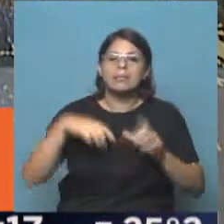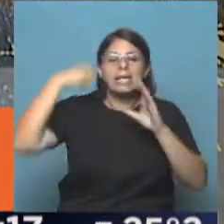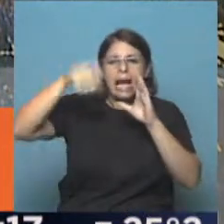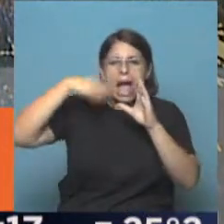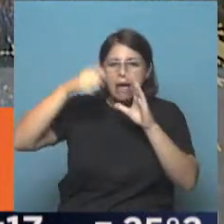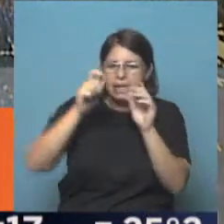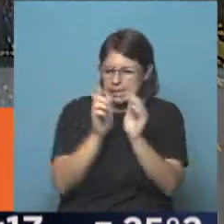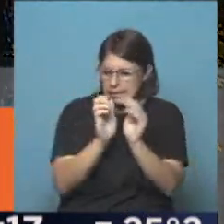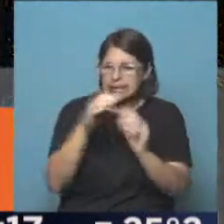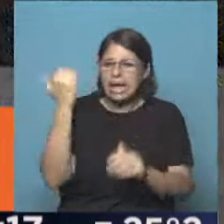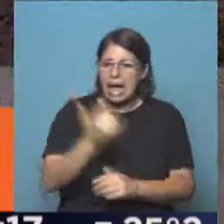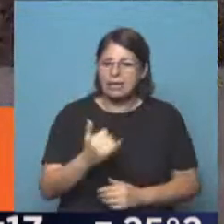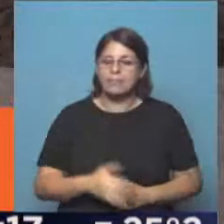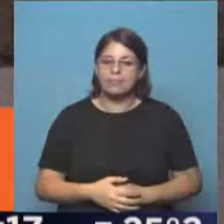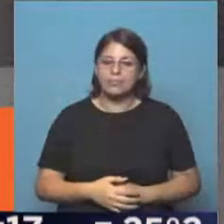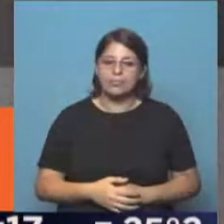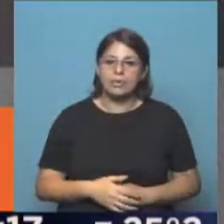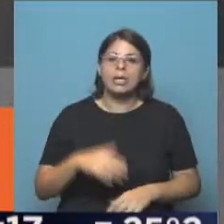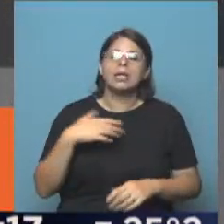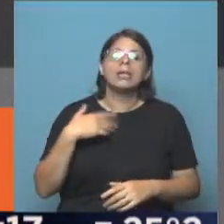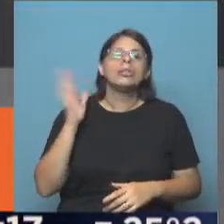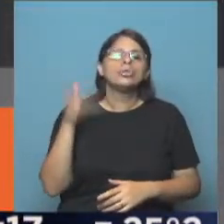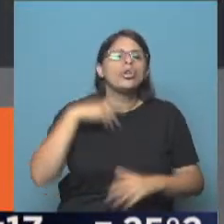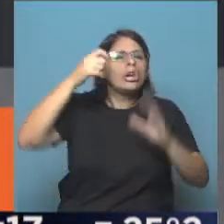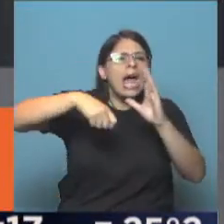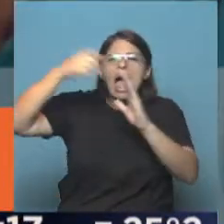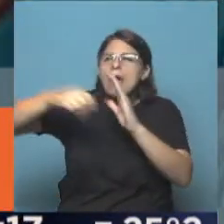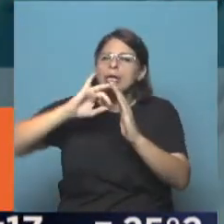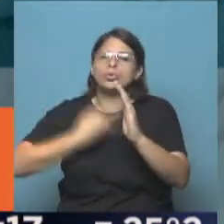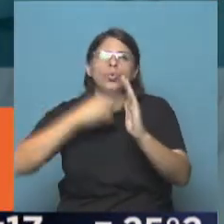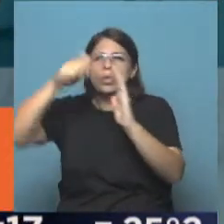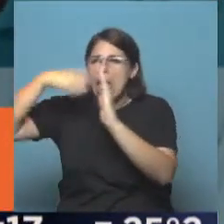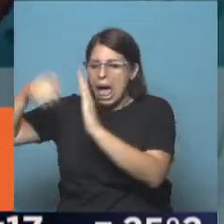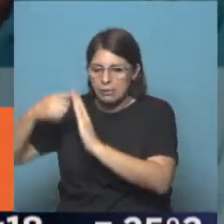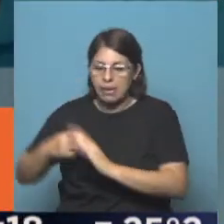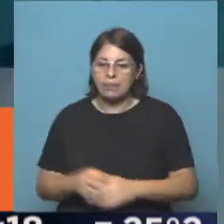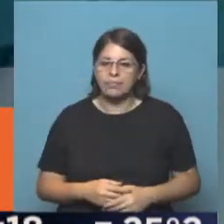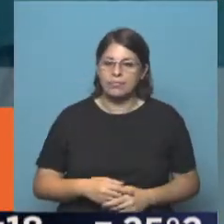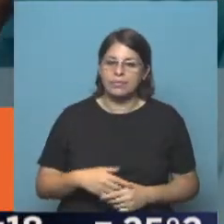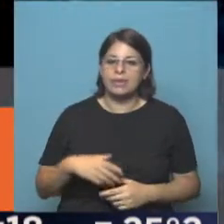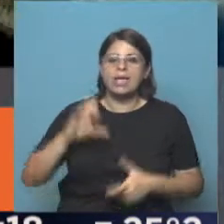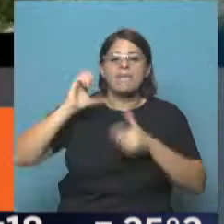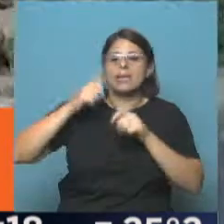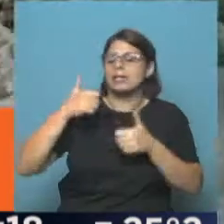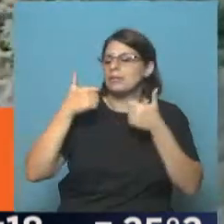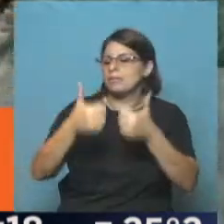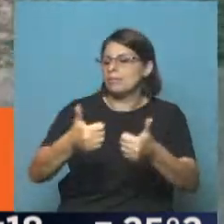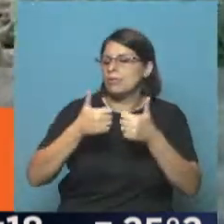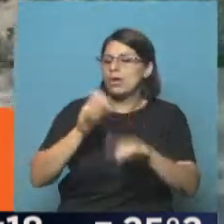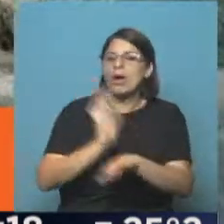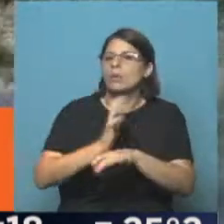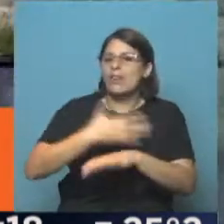esas chiquitas que graban, y fuimos documentando todo nosotros. Así que fue excelente y muy